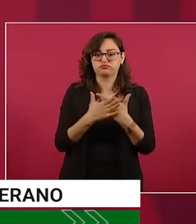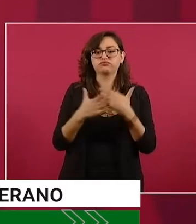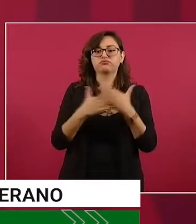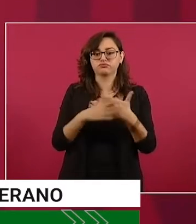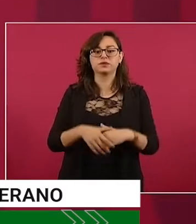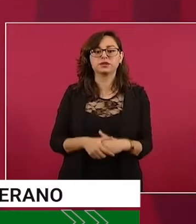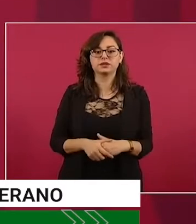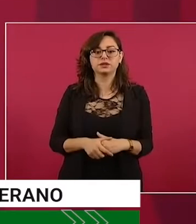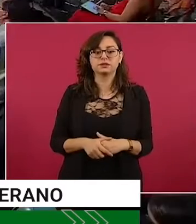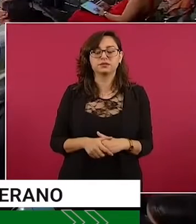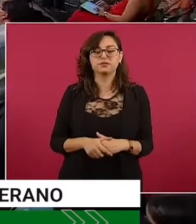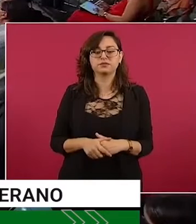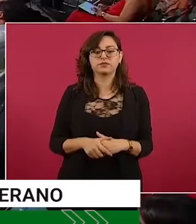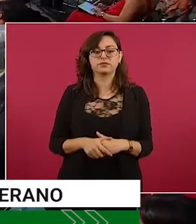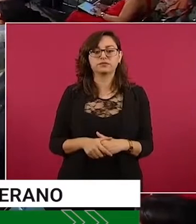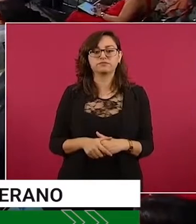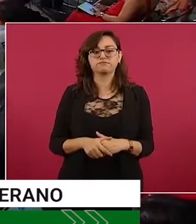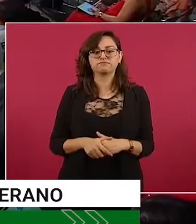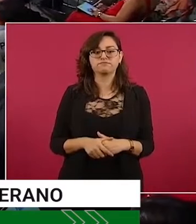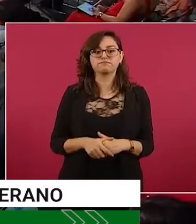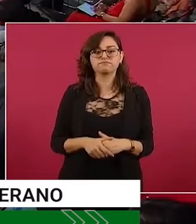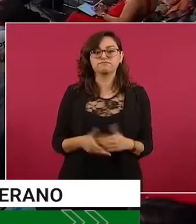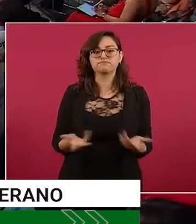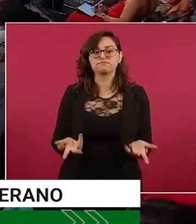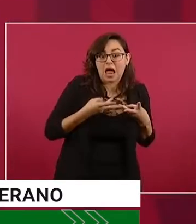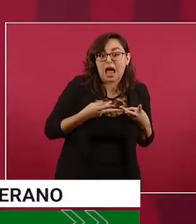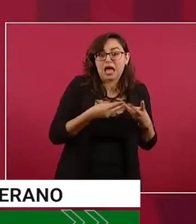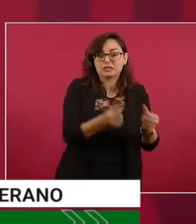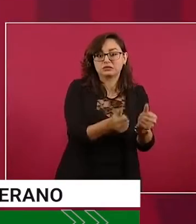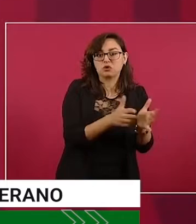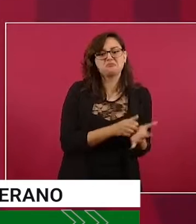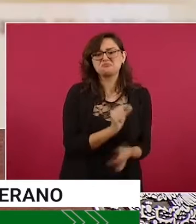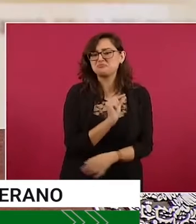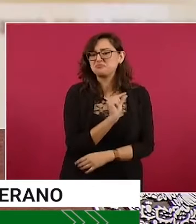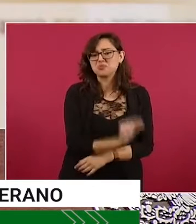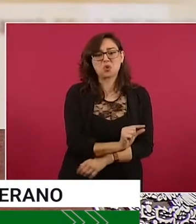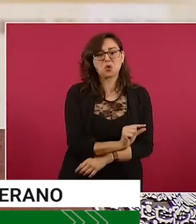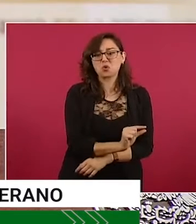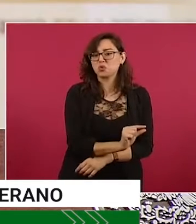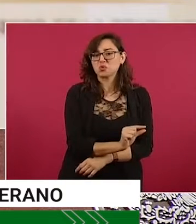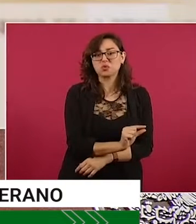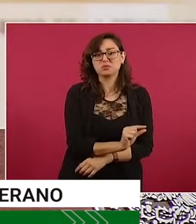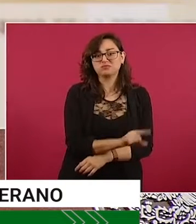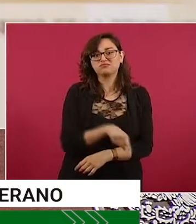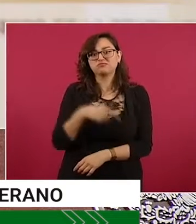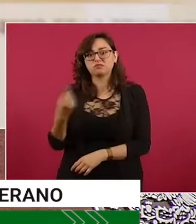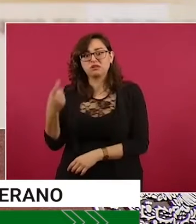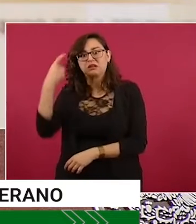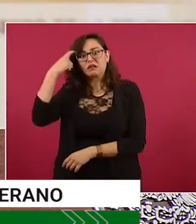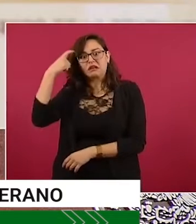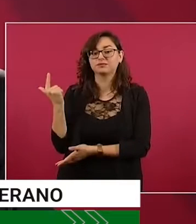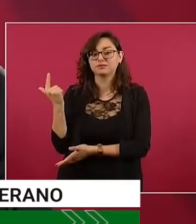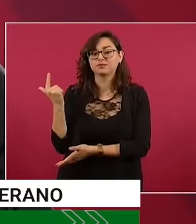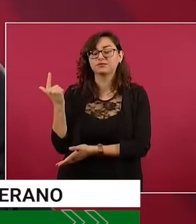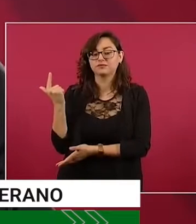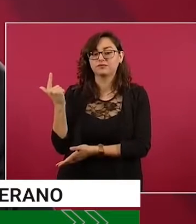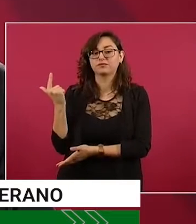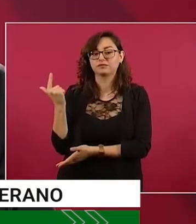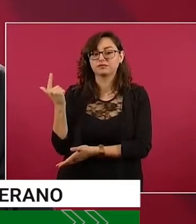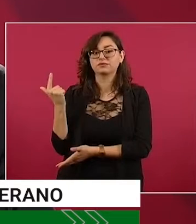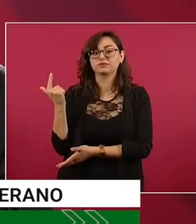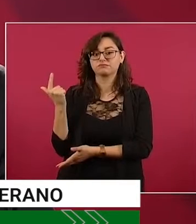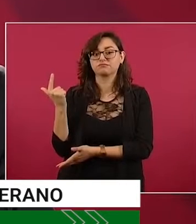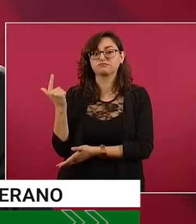conocer a ustedes, porque es mínimo el ahorro y es considerable el daño a la salud. Hay